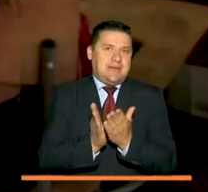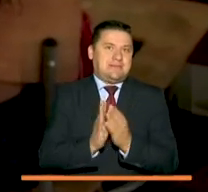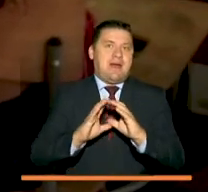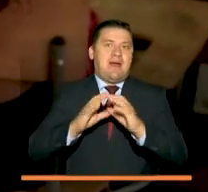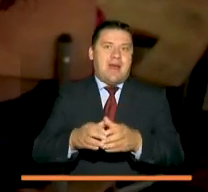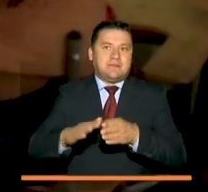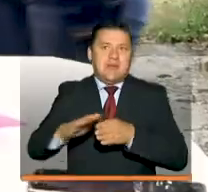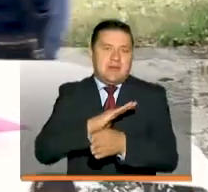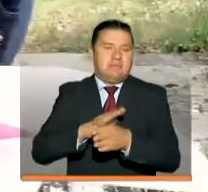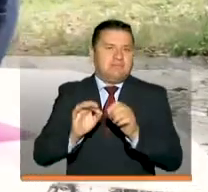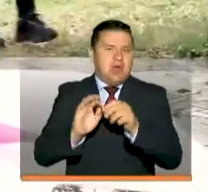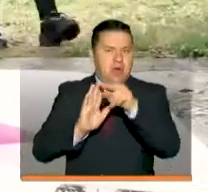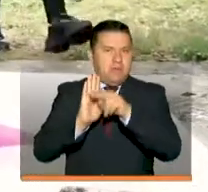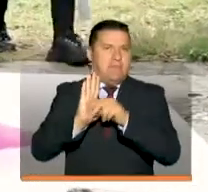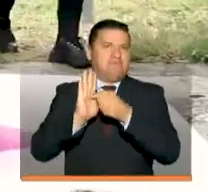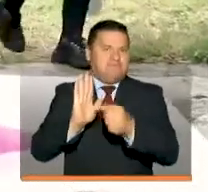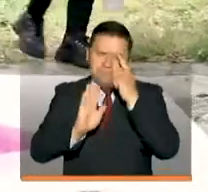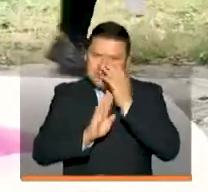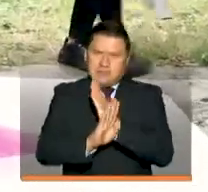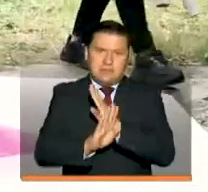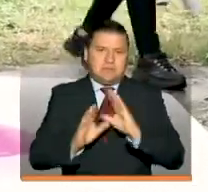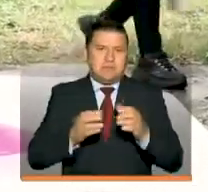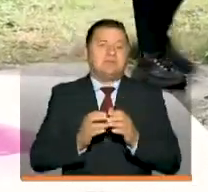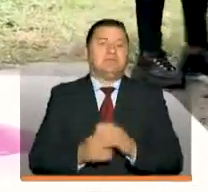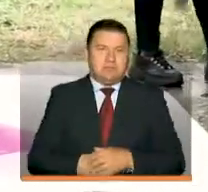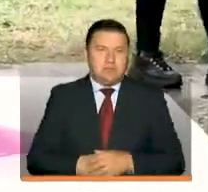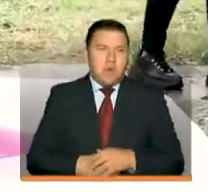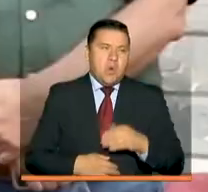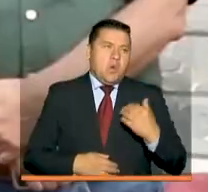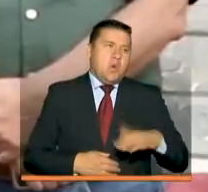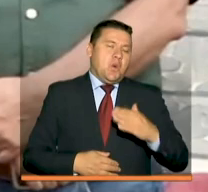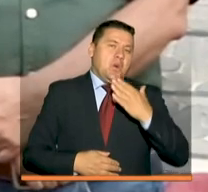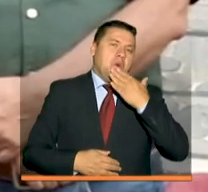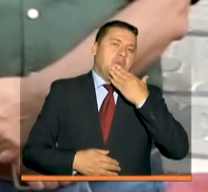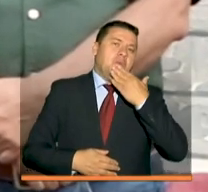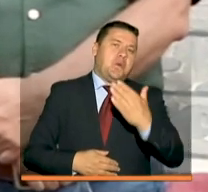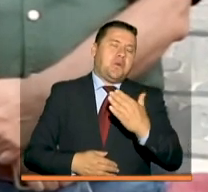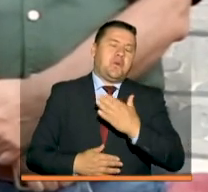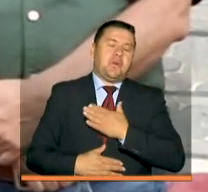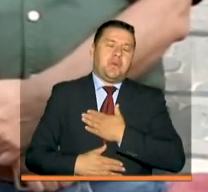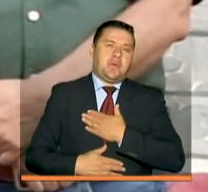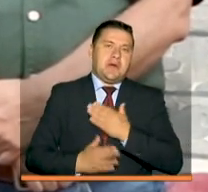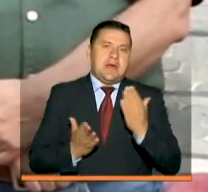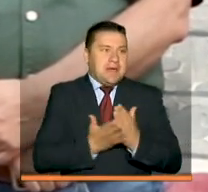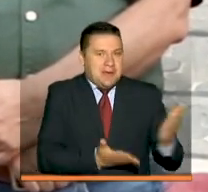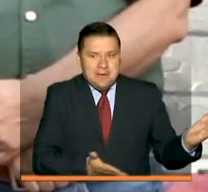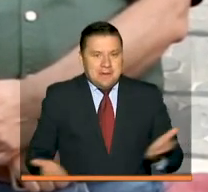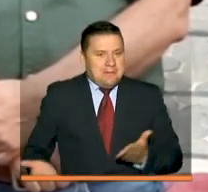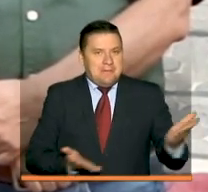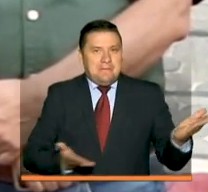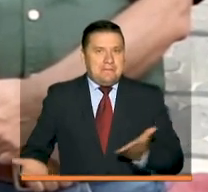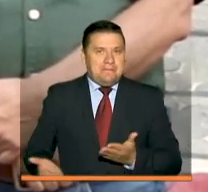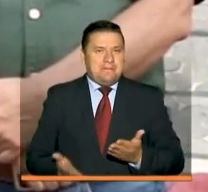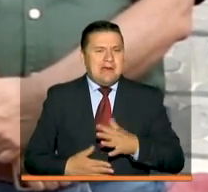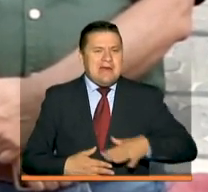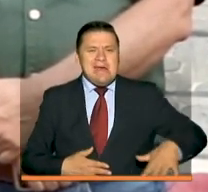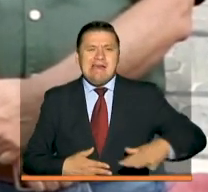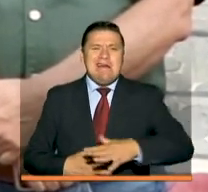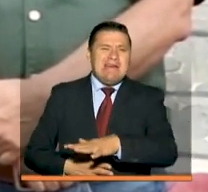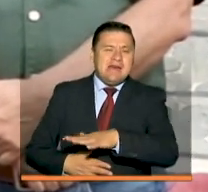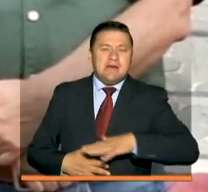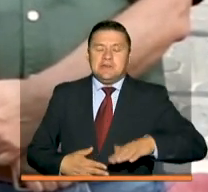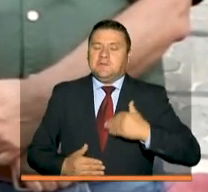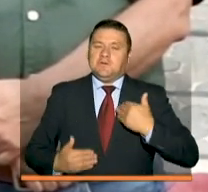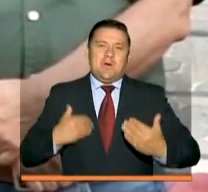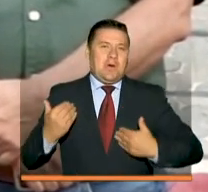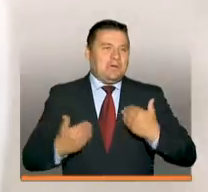las aulas, siguiendo los protocolos de bioseguridad. Con gran agrado recibimos hoy a nuestros estudiantes del sector rural,